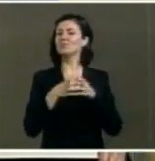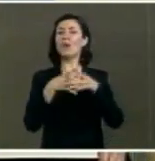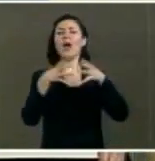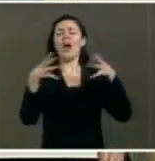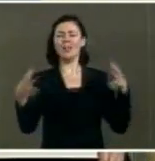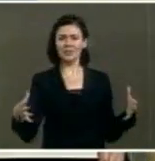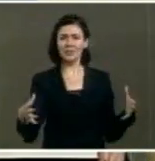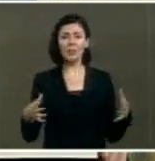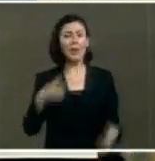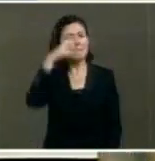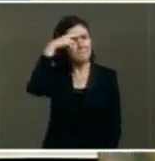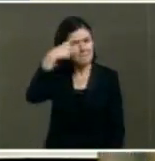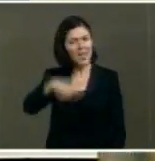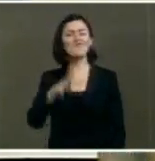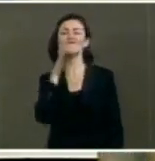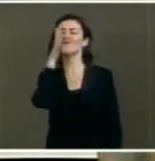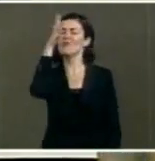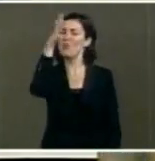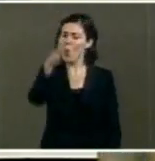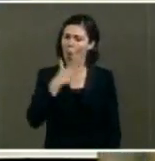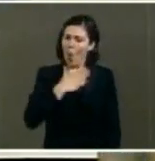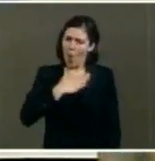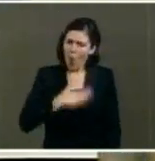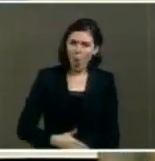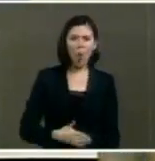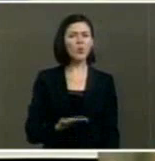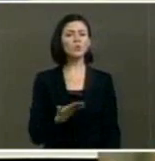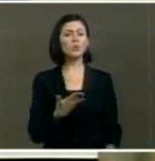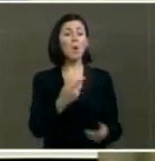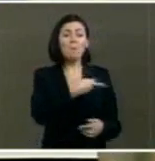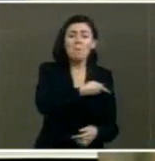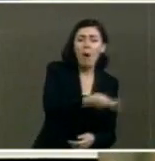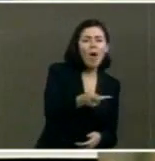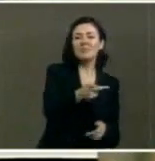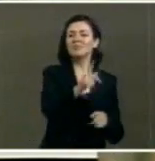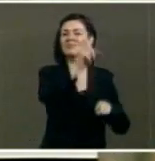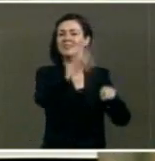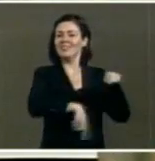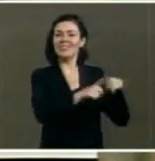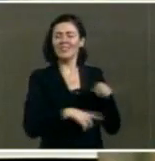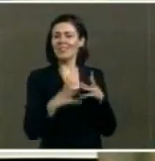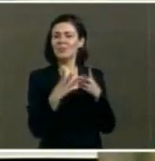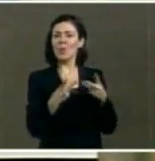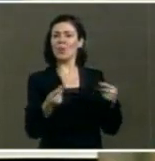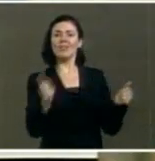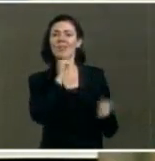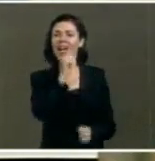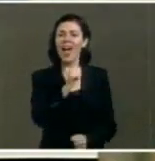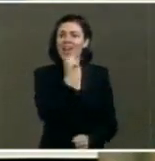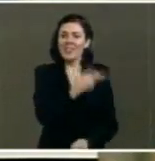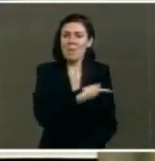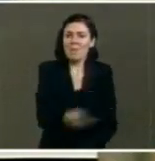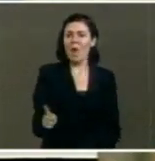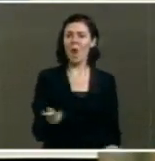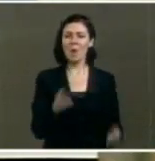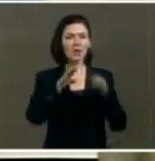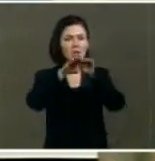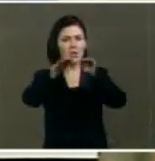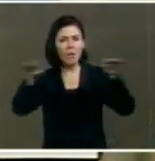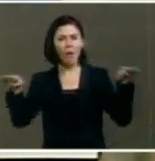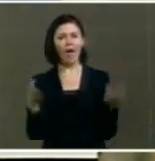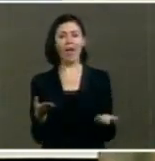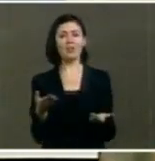erradicado la pobreza extrema. Un México limpio, reconciliado con el medio ambiente. Un México